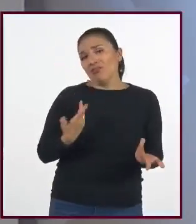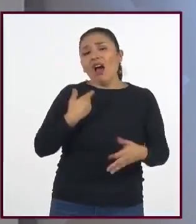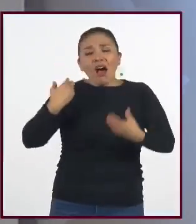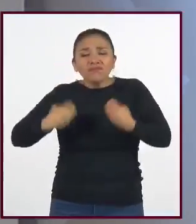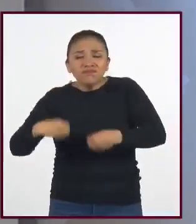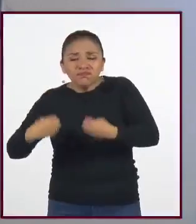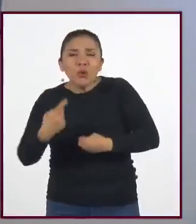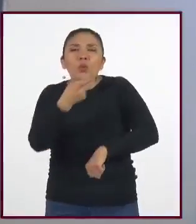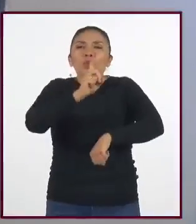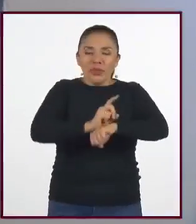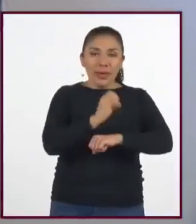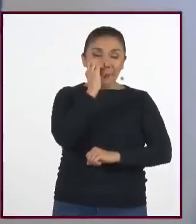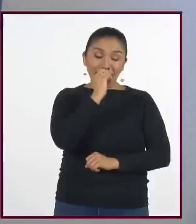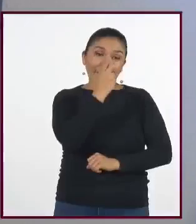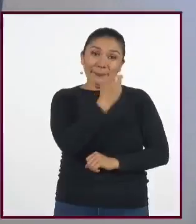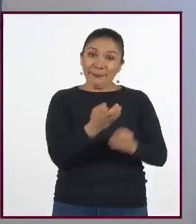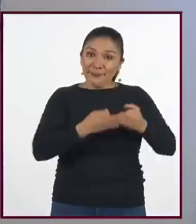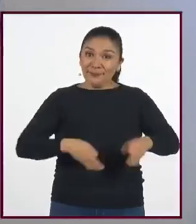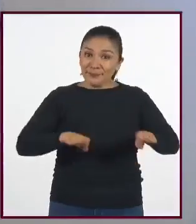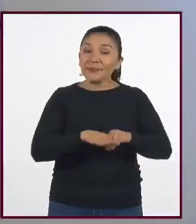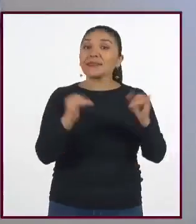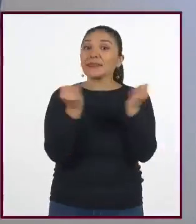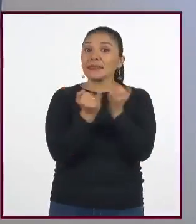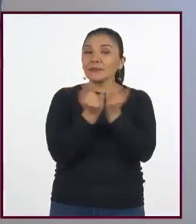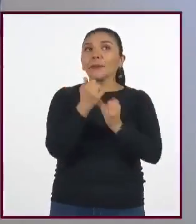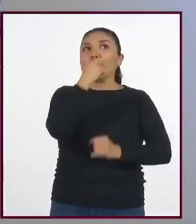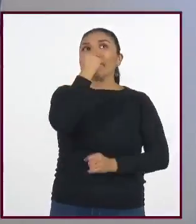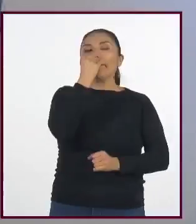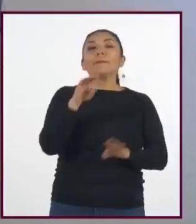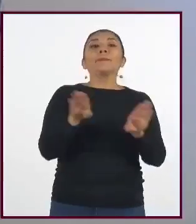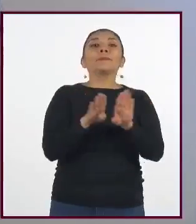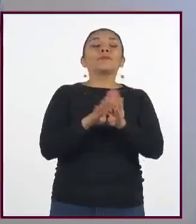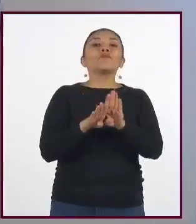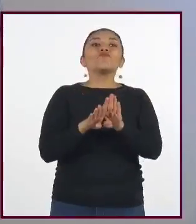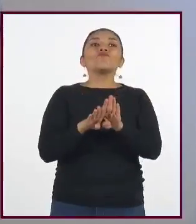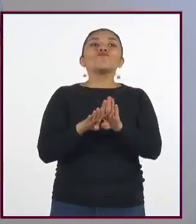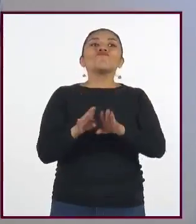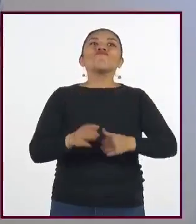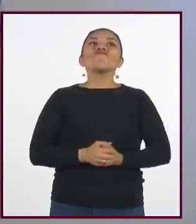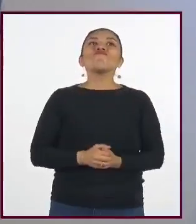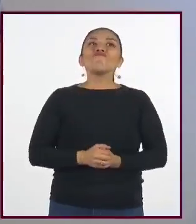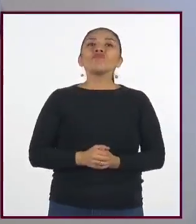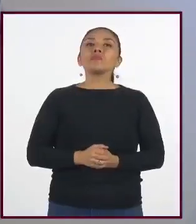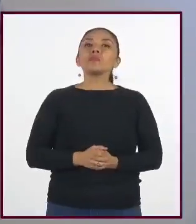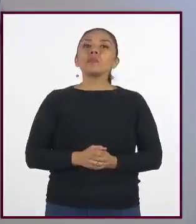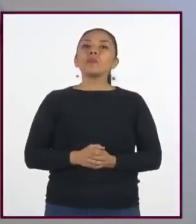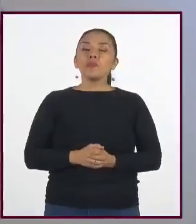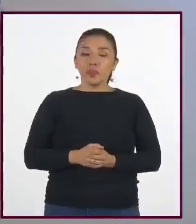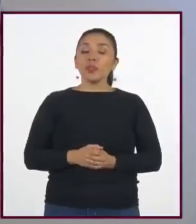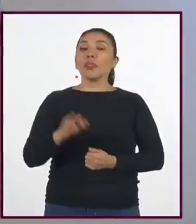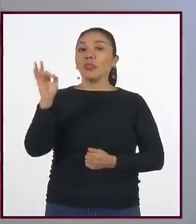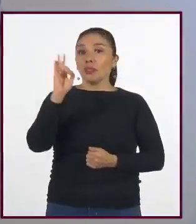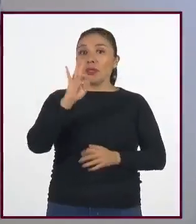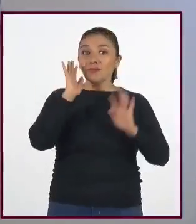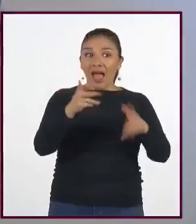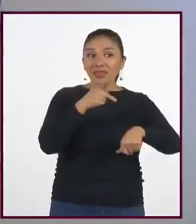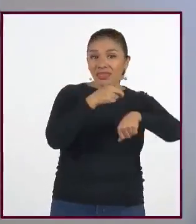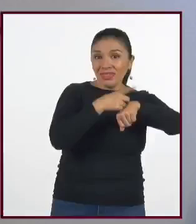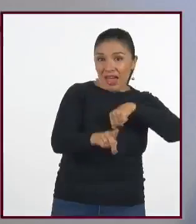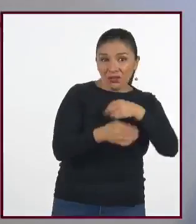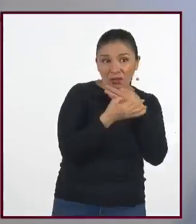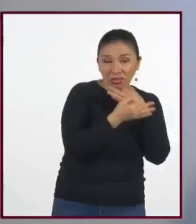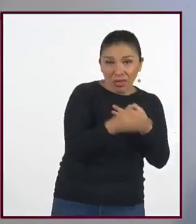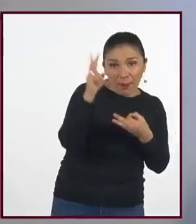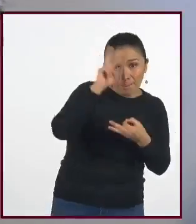es. Y bueno, algo importante también que hay como entre la generación de un consumo perjudicial y de la dependencia es